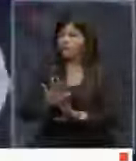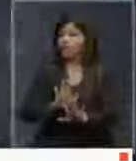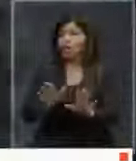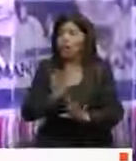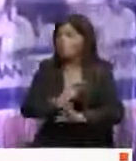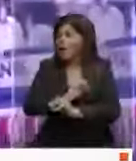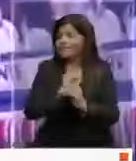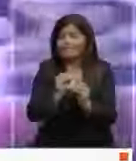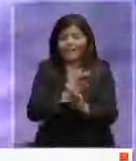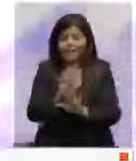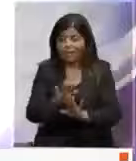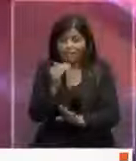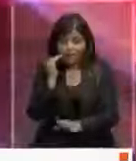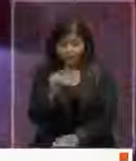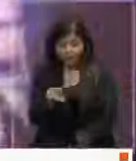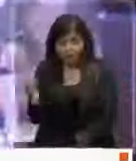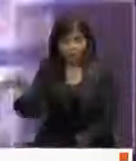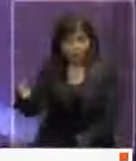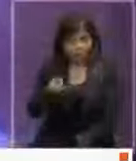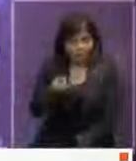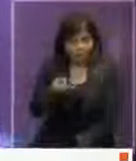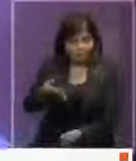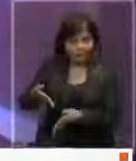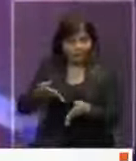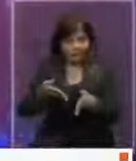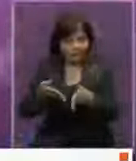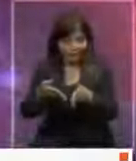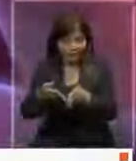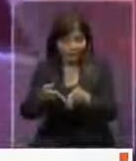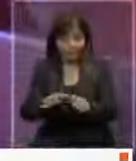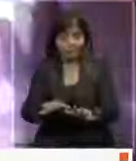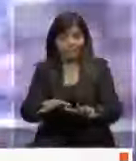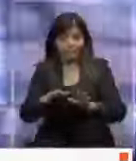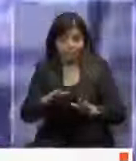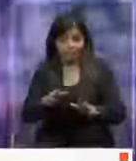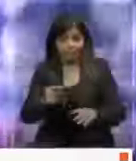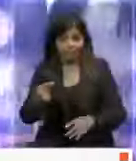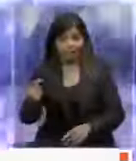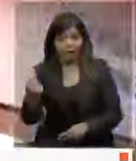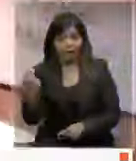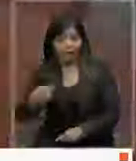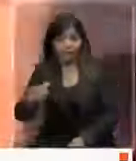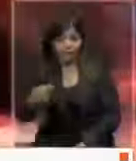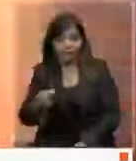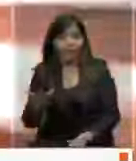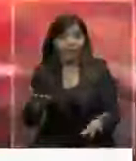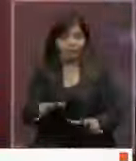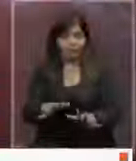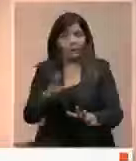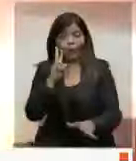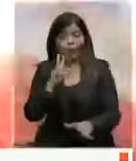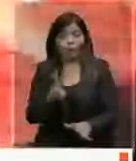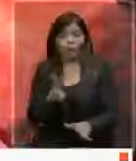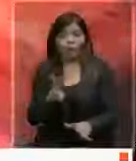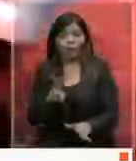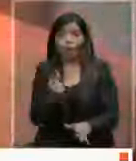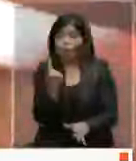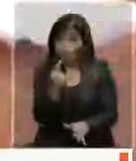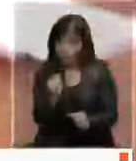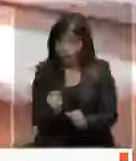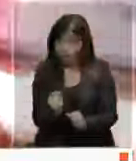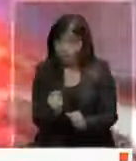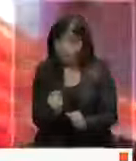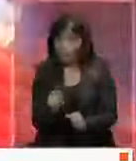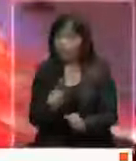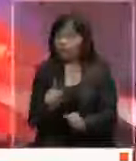se lo aplicamos a un menor eso dicen en la calle lo que más sorprende es el precio al que los venden Oye y lo vendí por unidad no